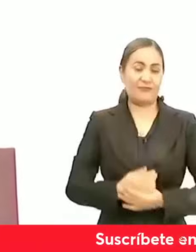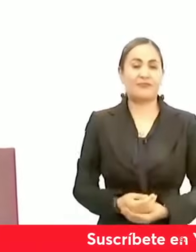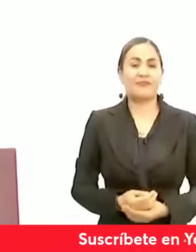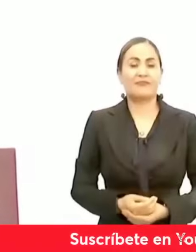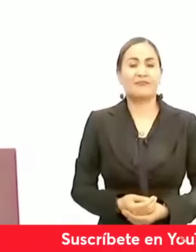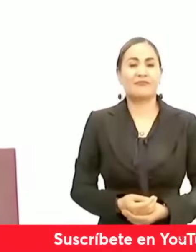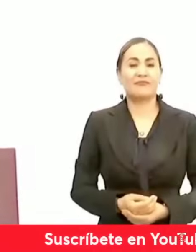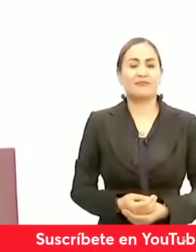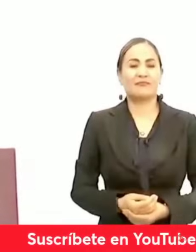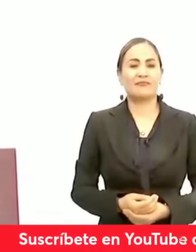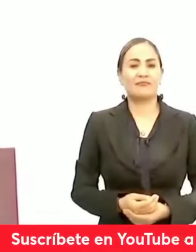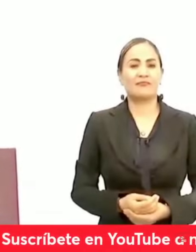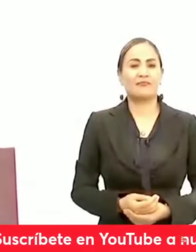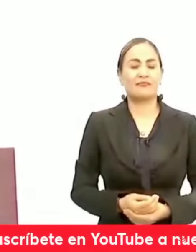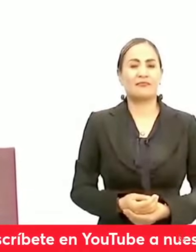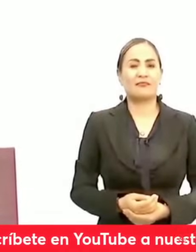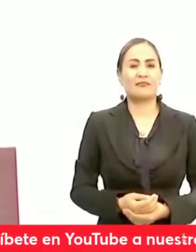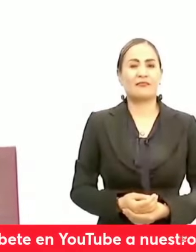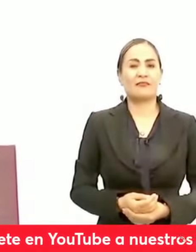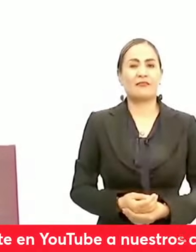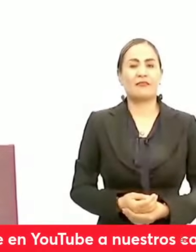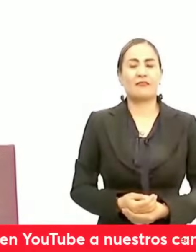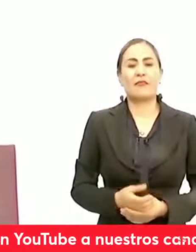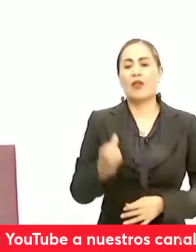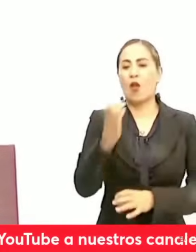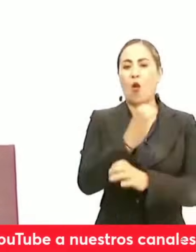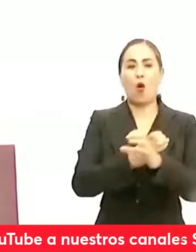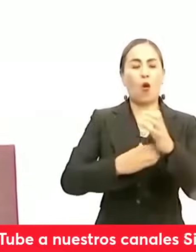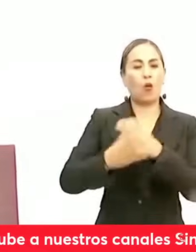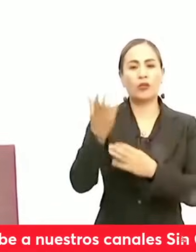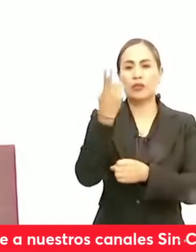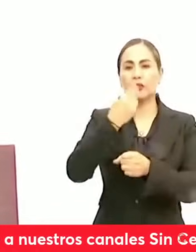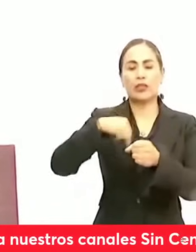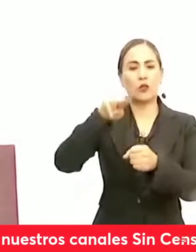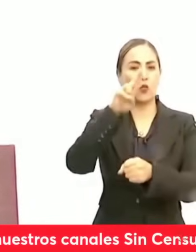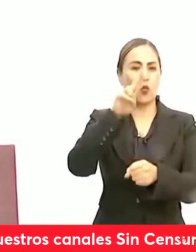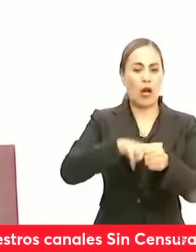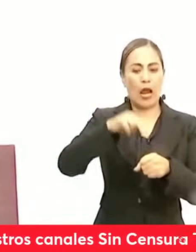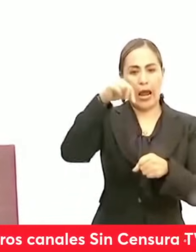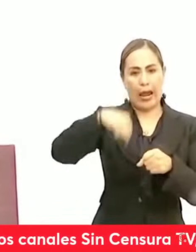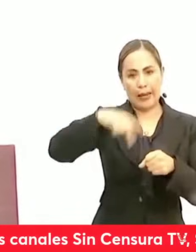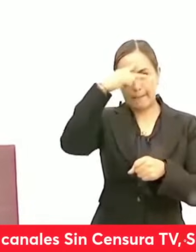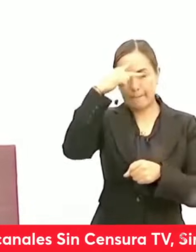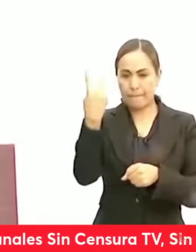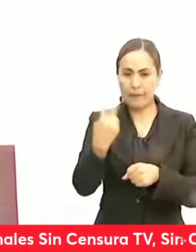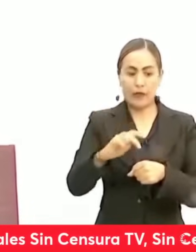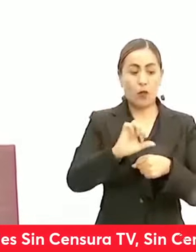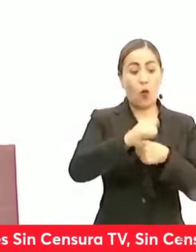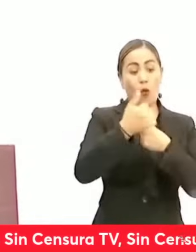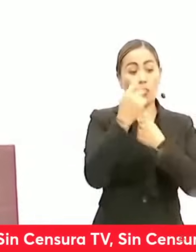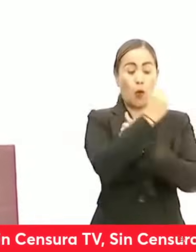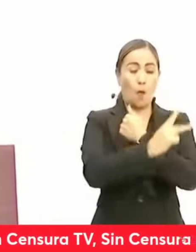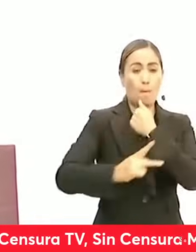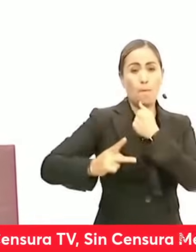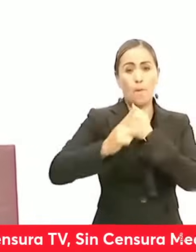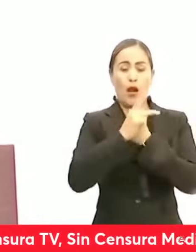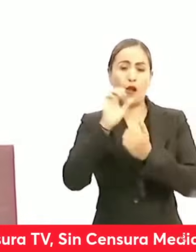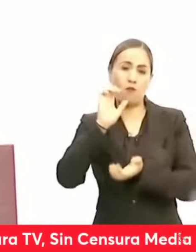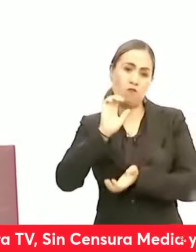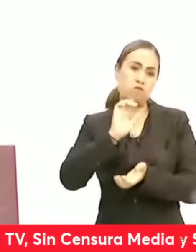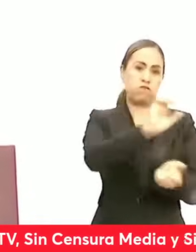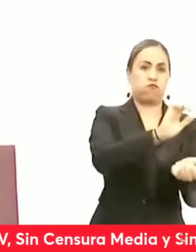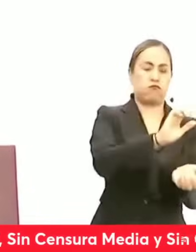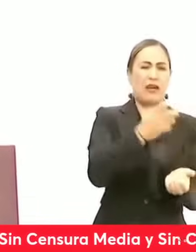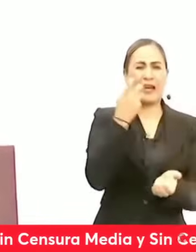quien entrega los recursos naturales de México a extranjeros es traidor a